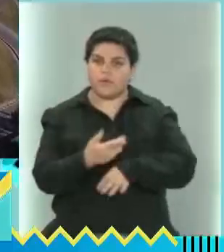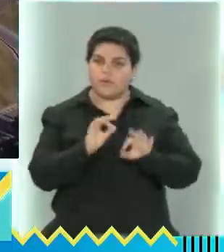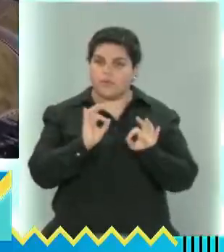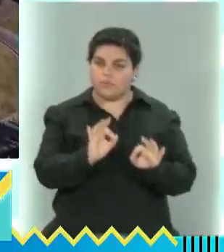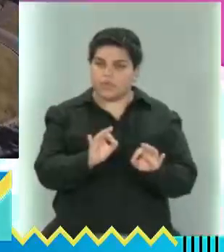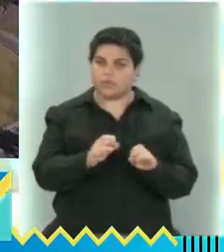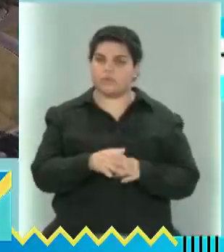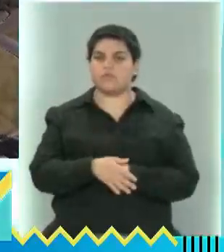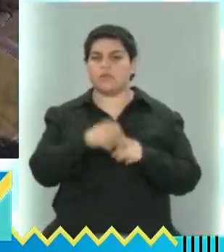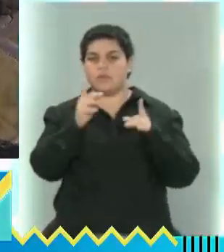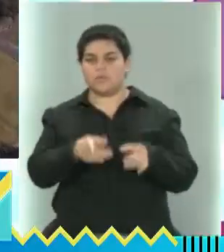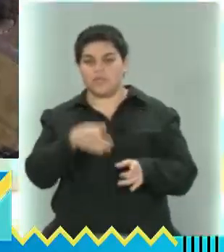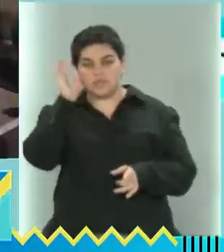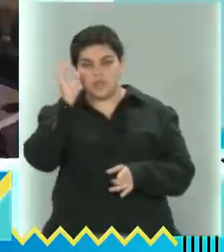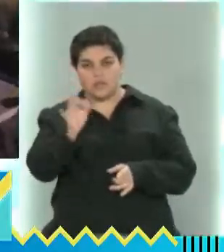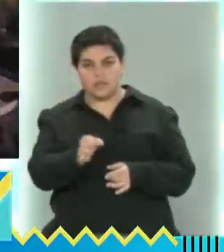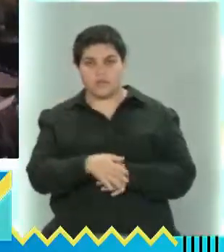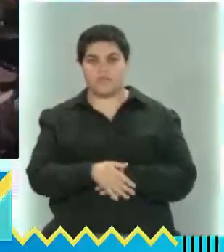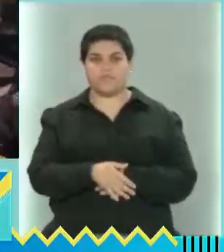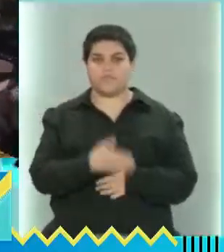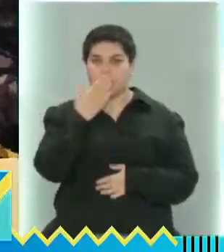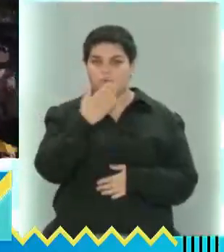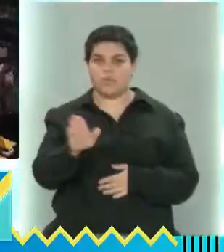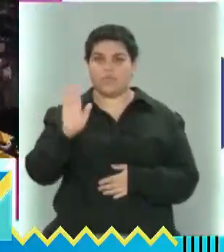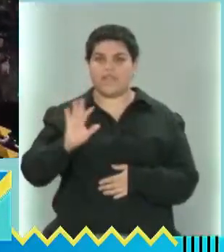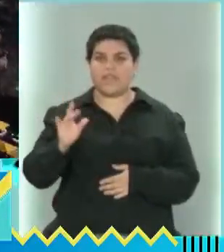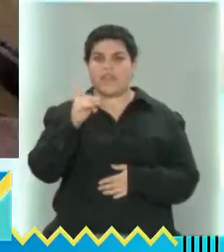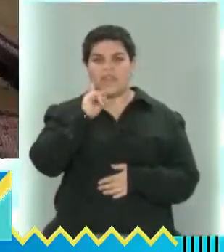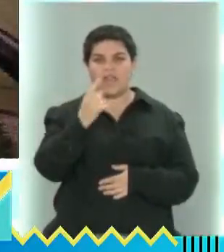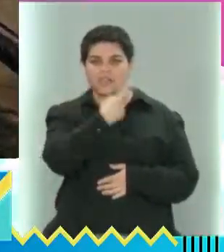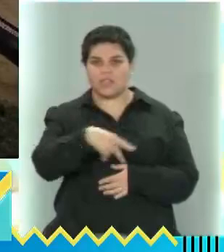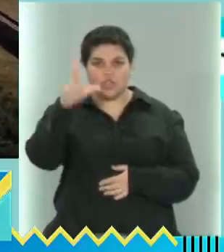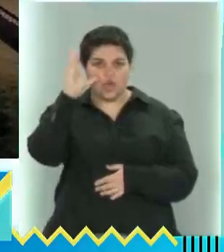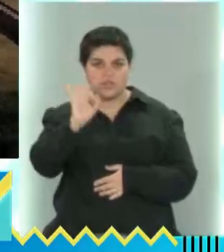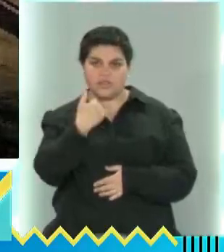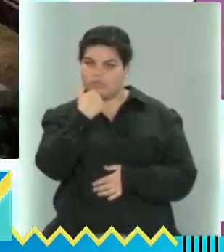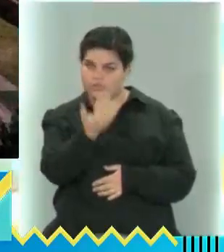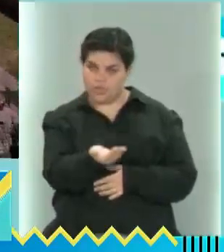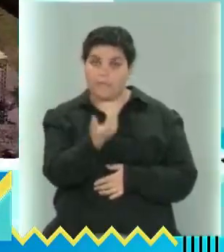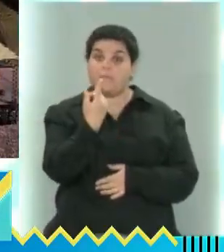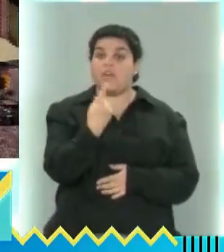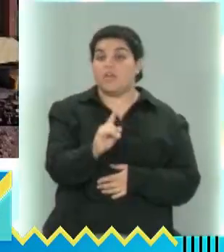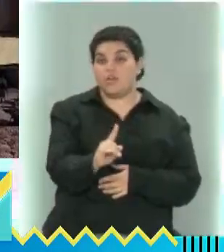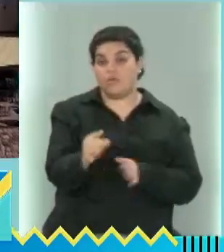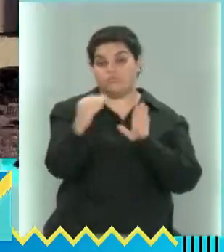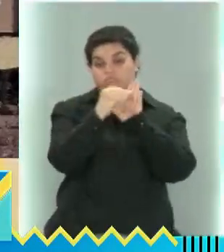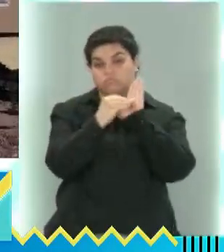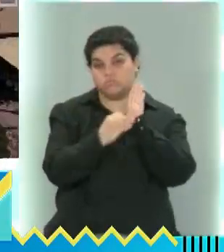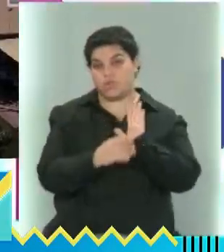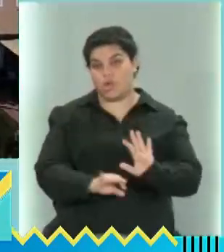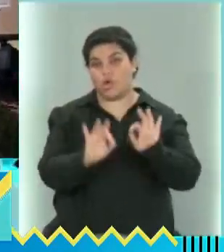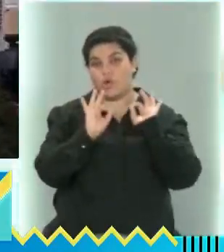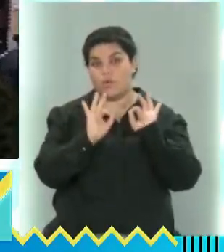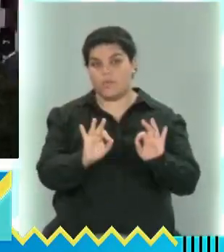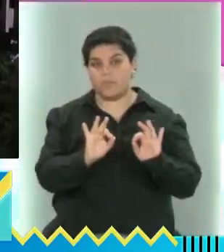y de qué manera cumplir, no sé si con los 180 días de clase, pero sí con el número que